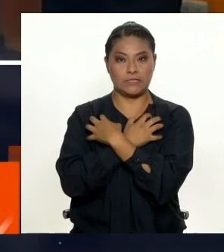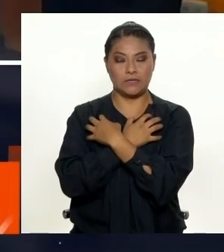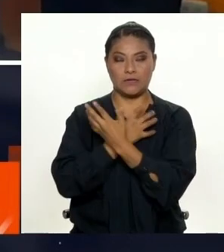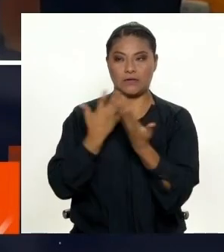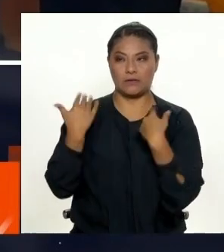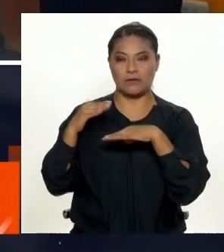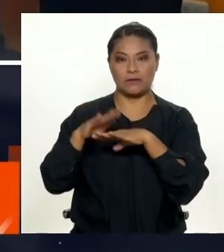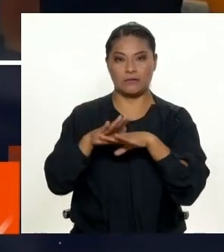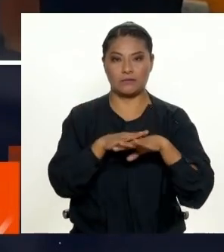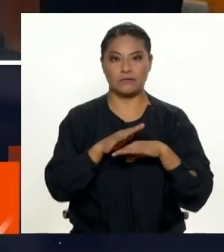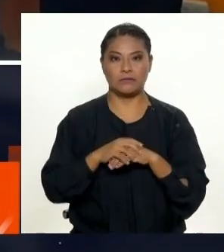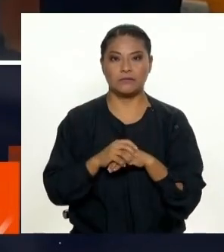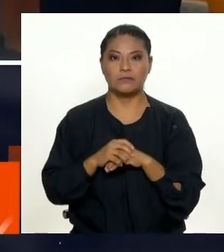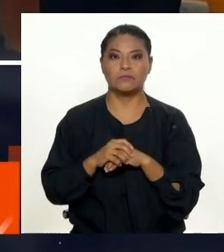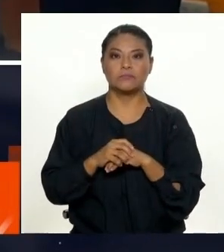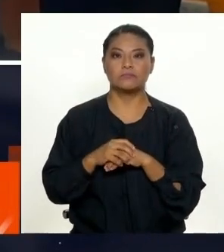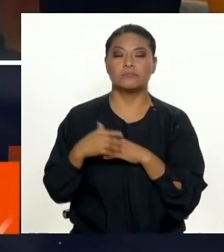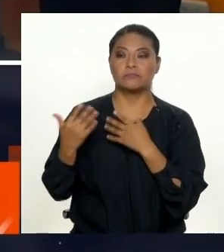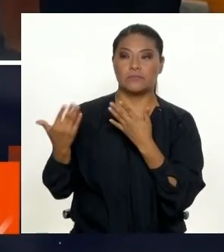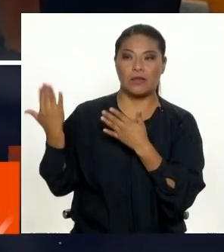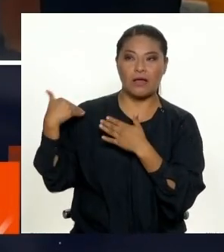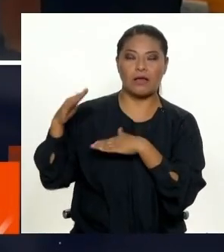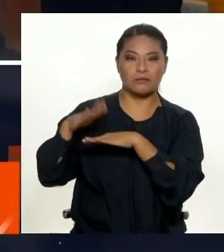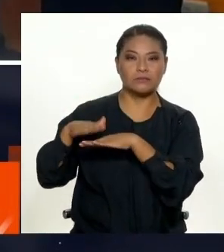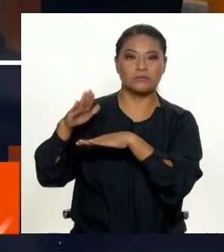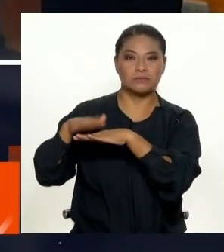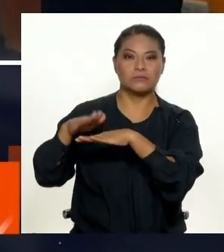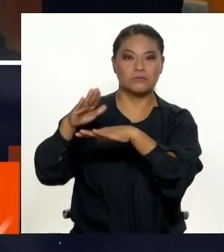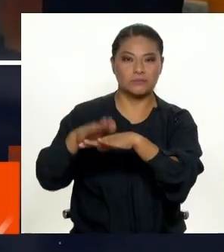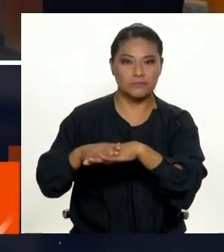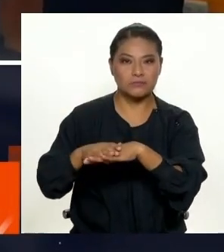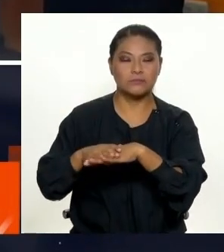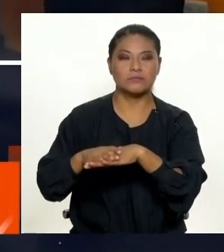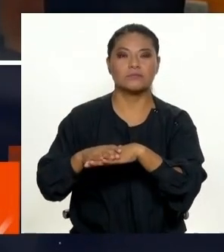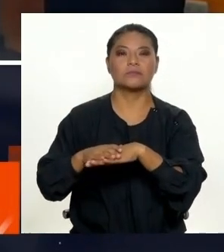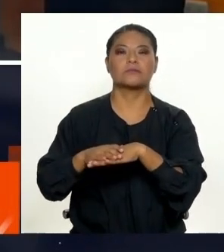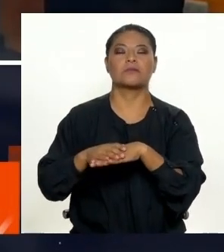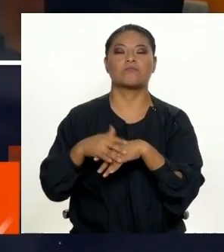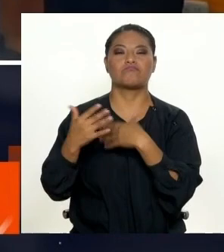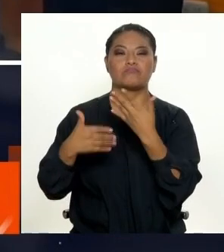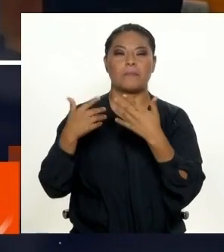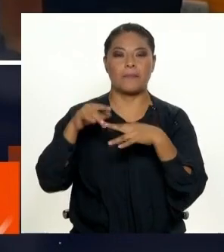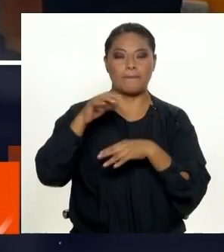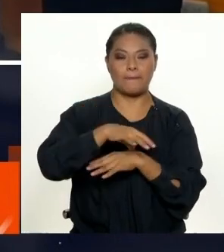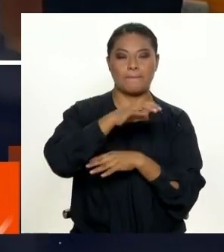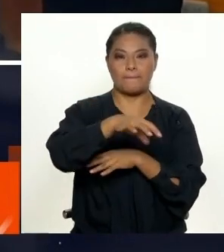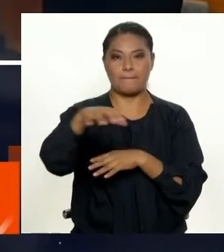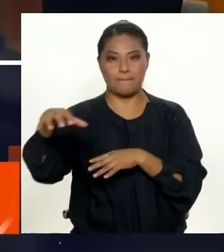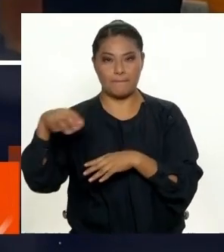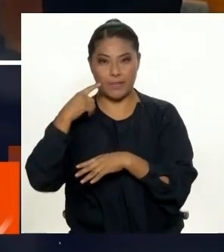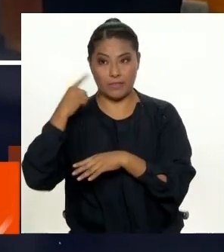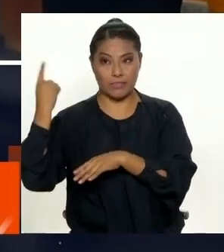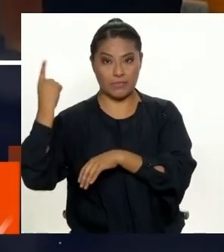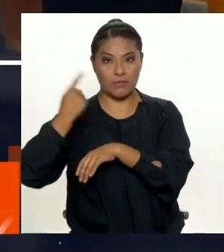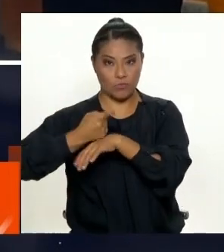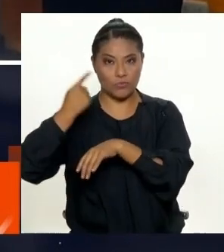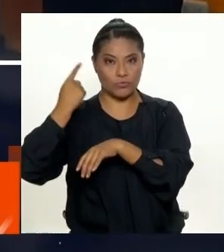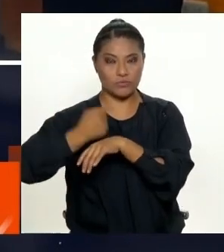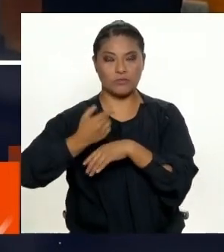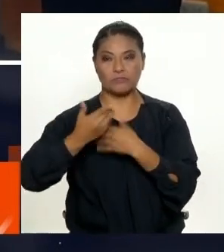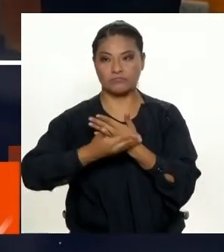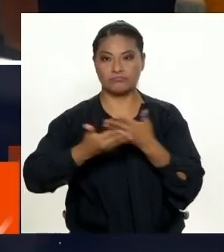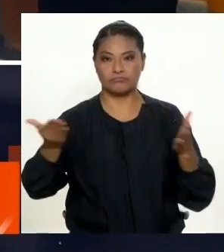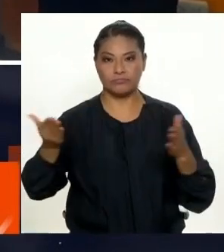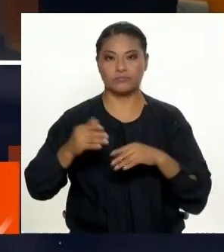lamentablemente establecimientos que más han sido sancionados han sido aquellos establecimientos que más denuncias han presentado. Por ejemplo,